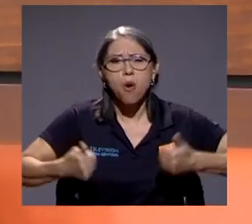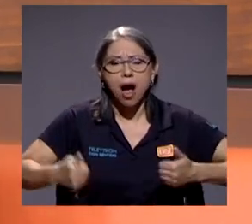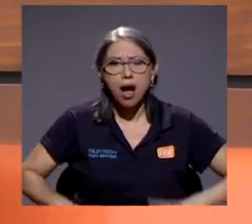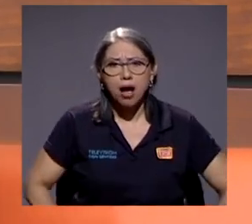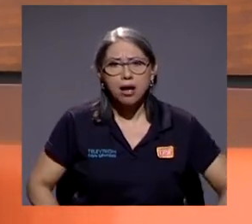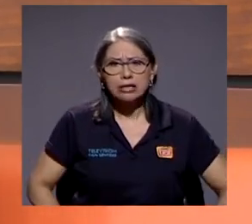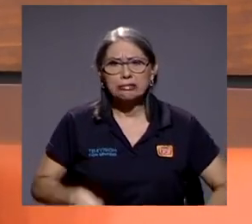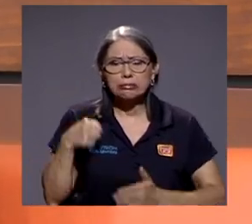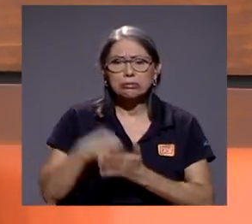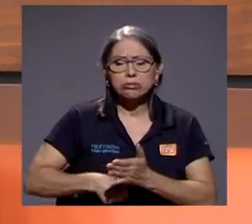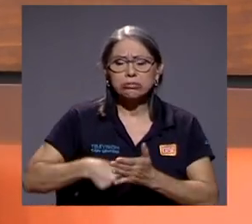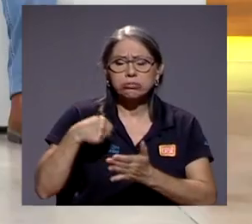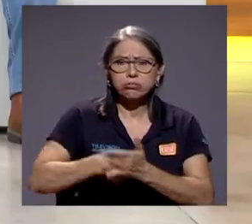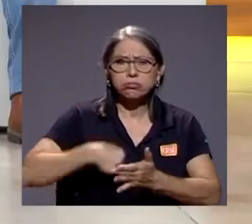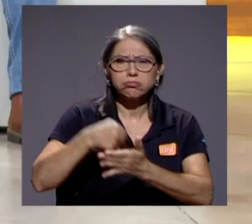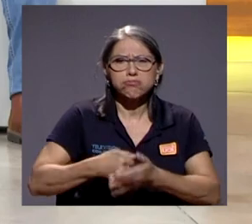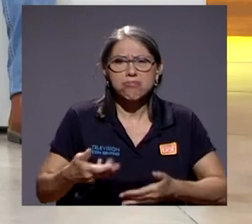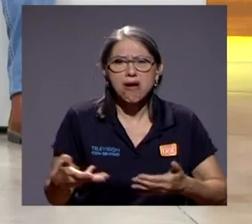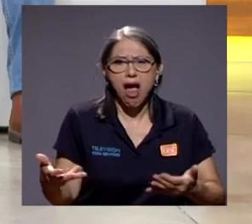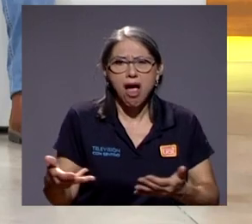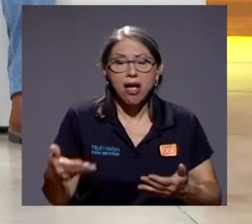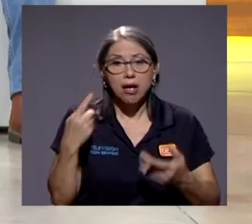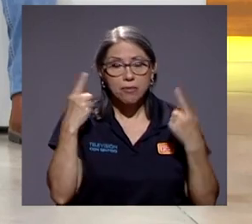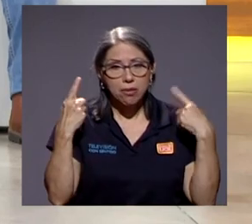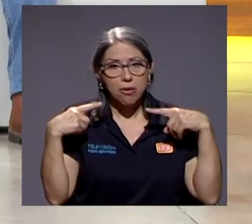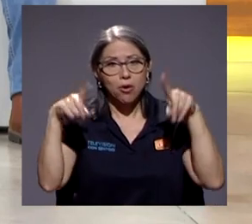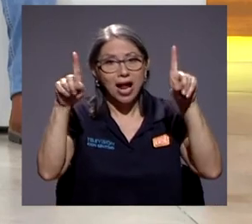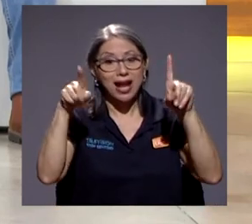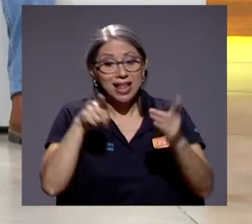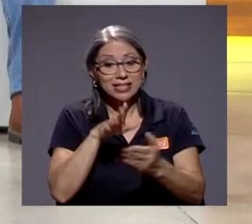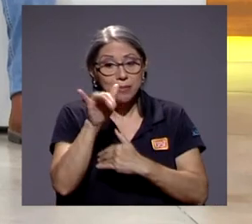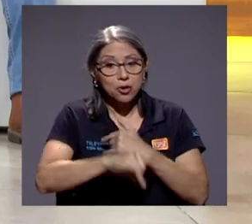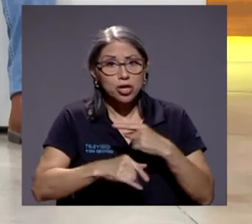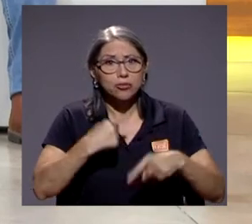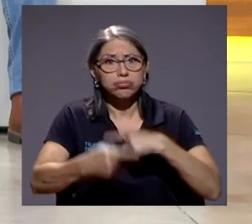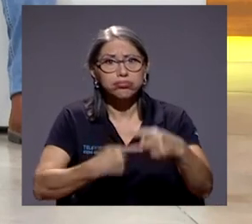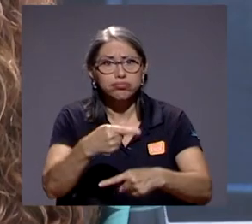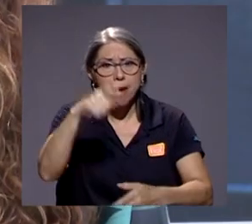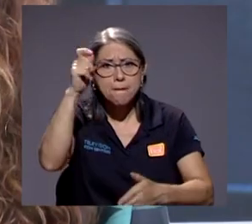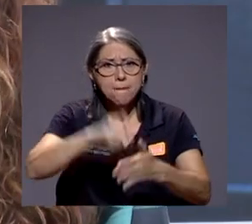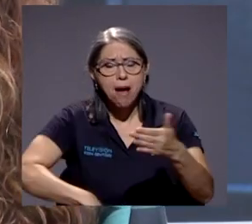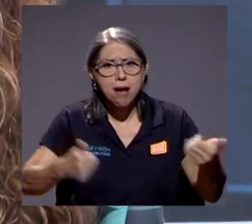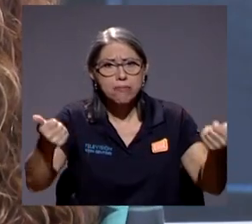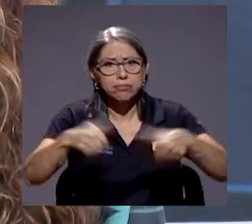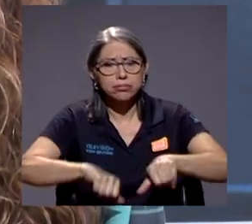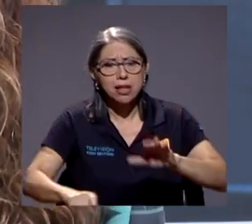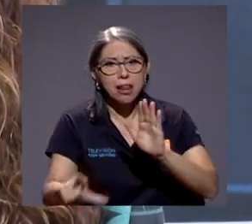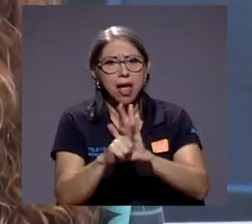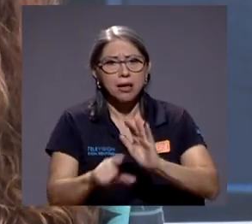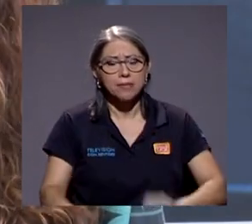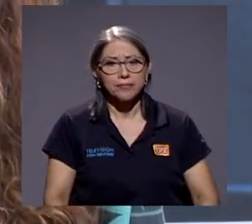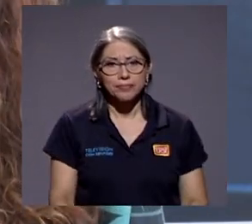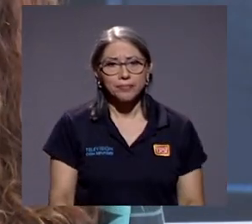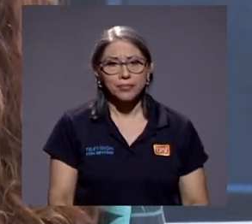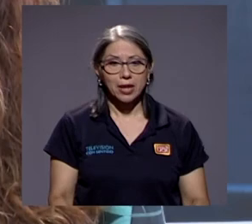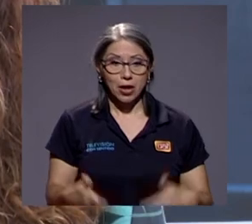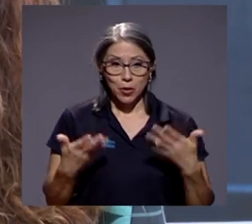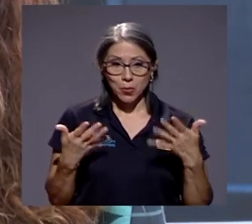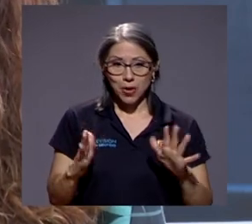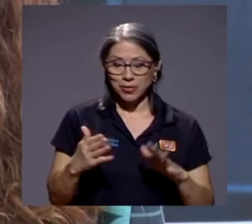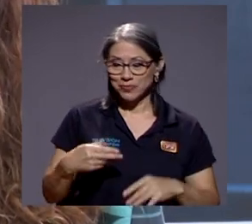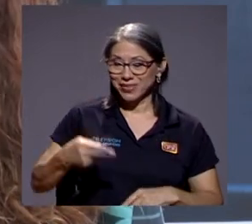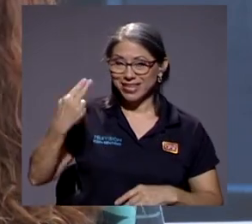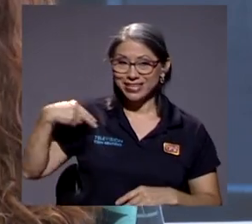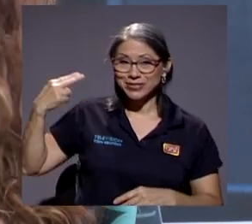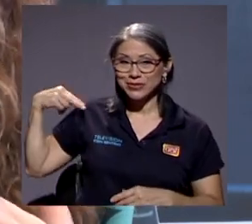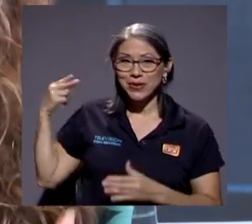luchar para poder posicionar y que esta ley este proyecto se convierta en y realmente bueno la historia de un proyecto de ley